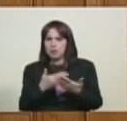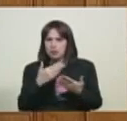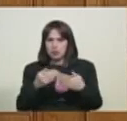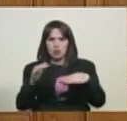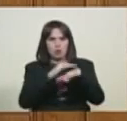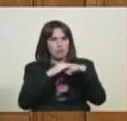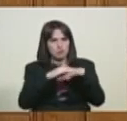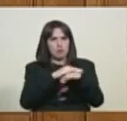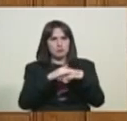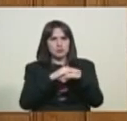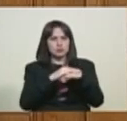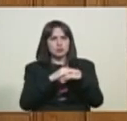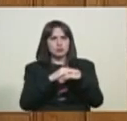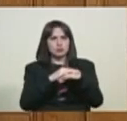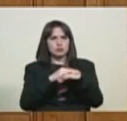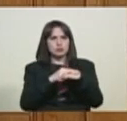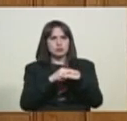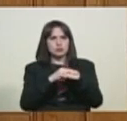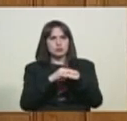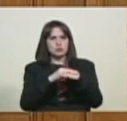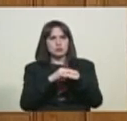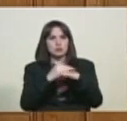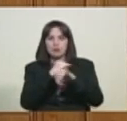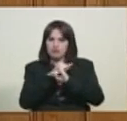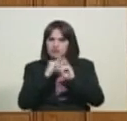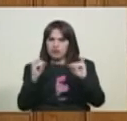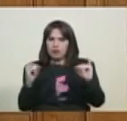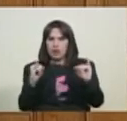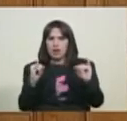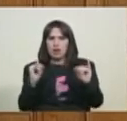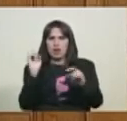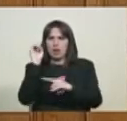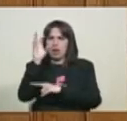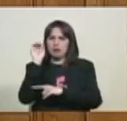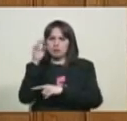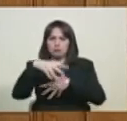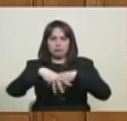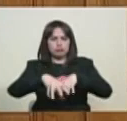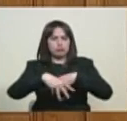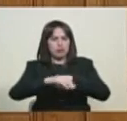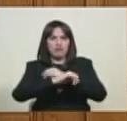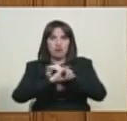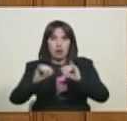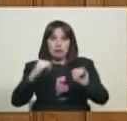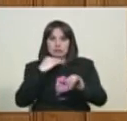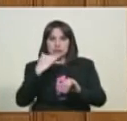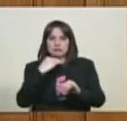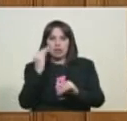permiso para acabar con el acto.